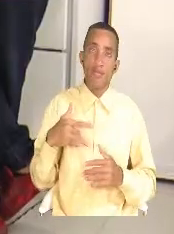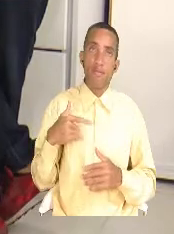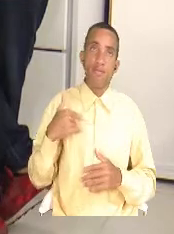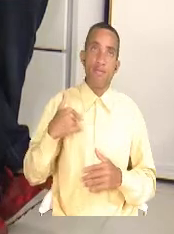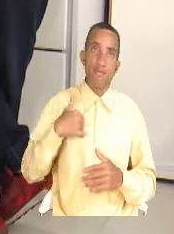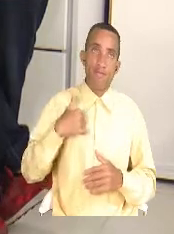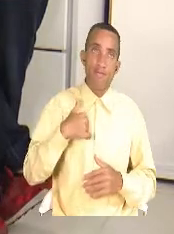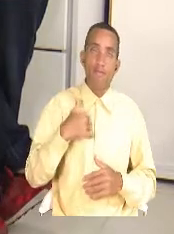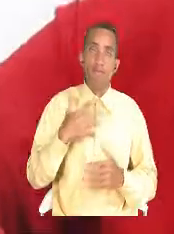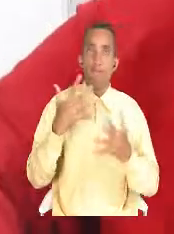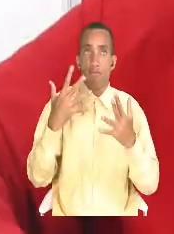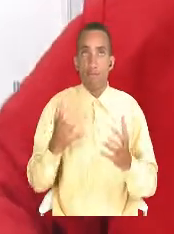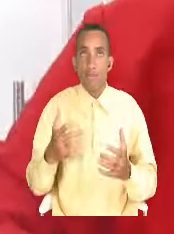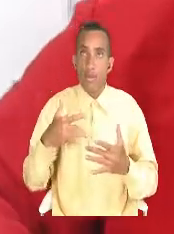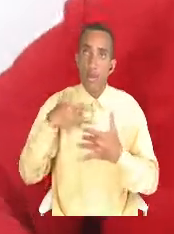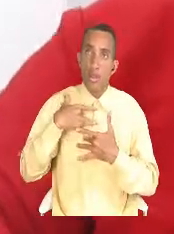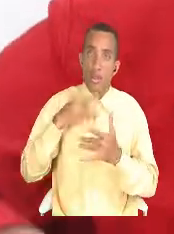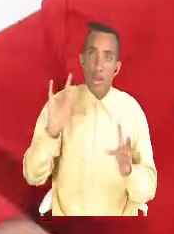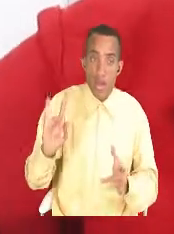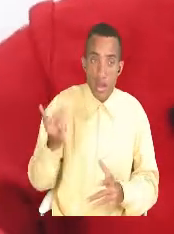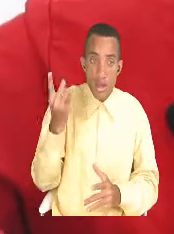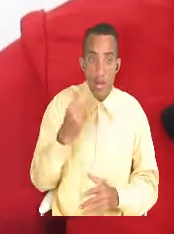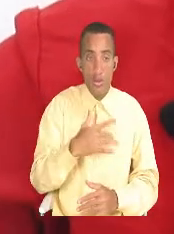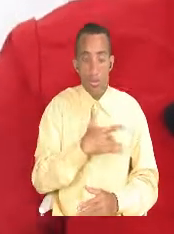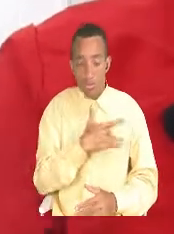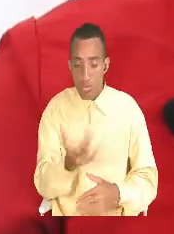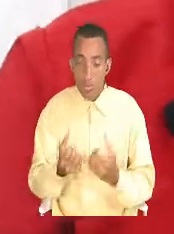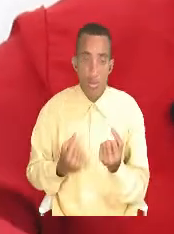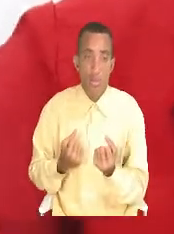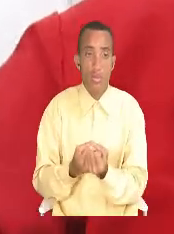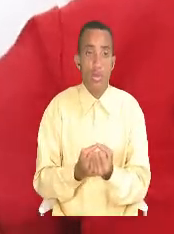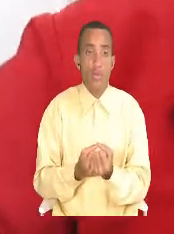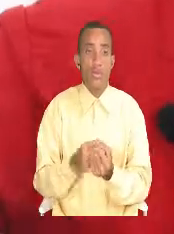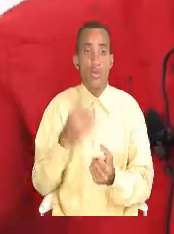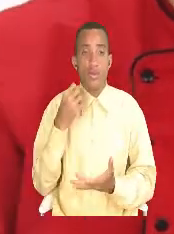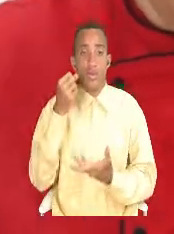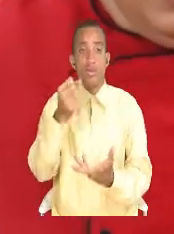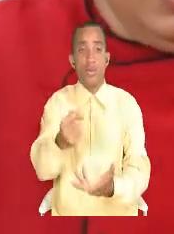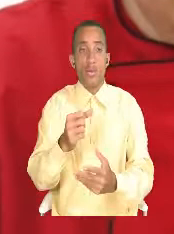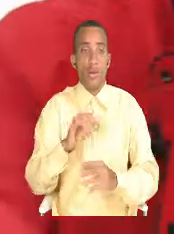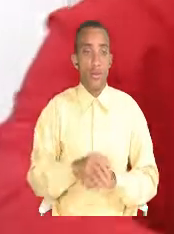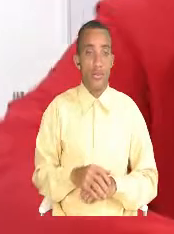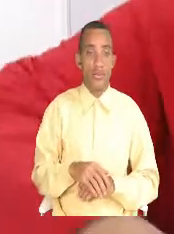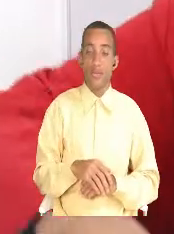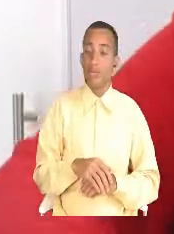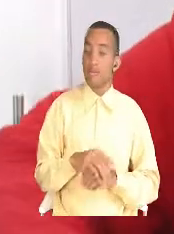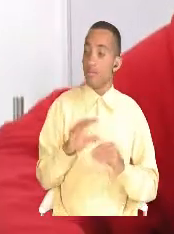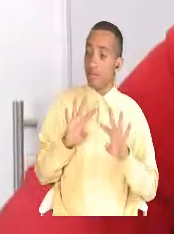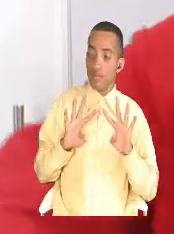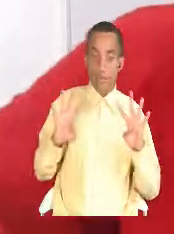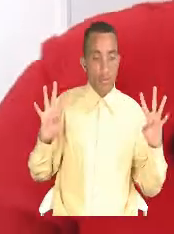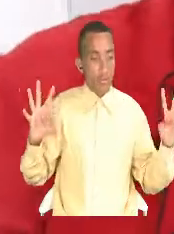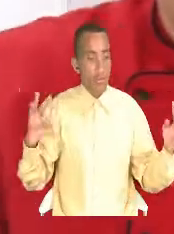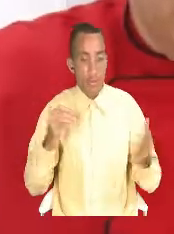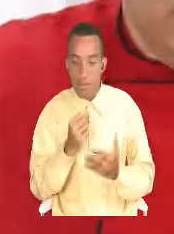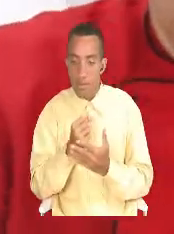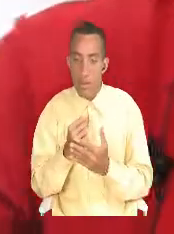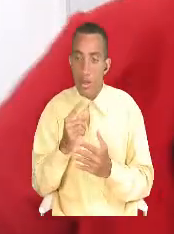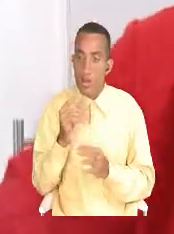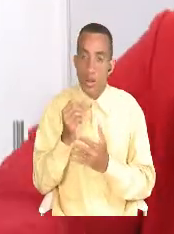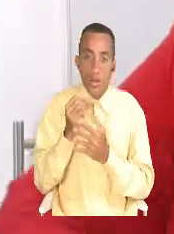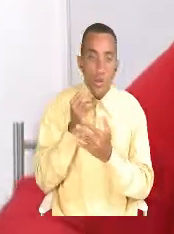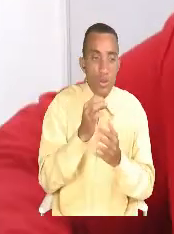de lo que tú quieras ofrecer, pues nos colaboren. Vamos a estar custodiados por la policía, aquí no va a haber ninguna enmendadura en